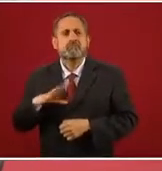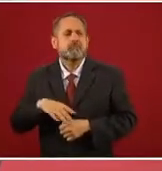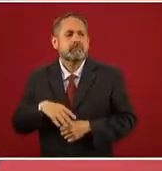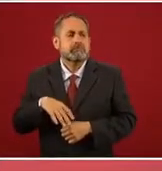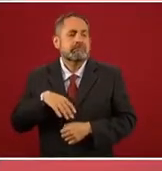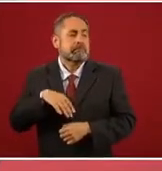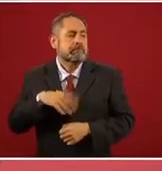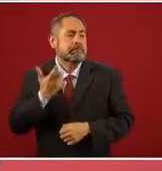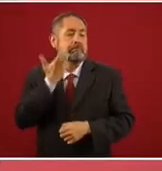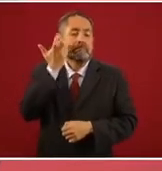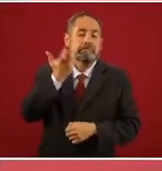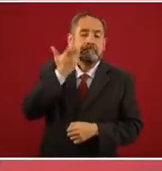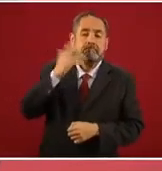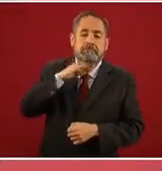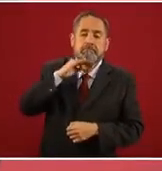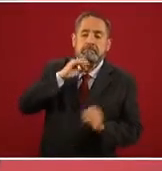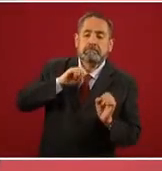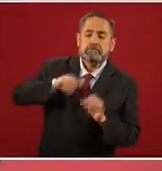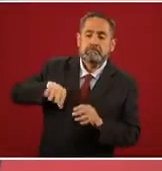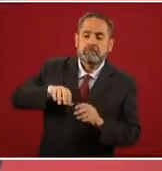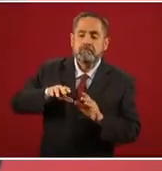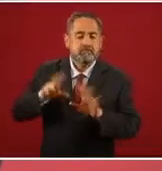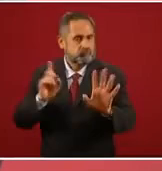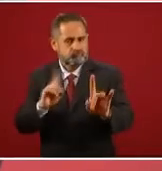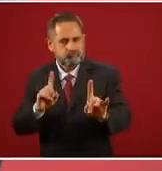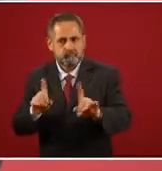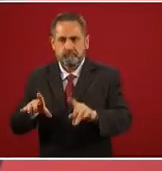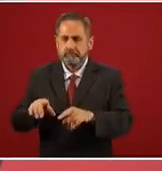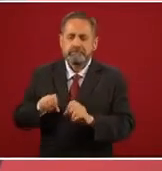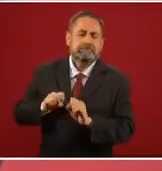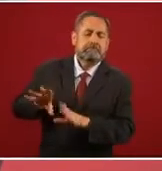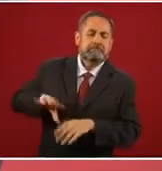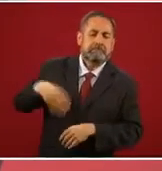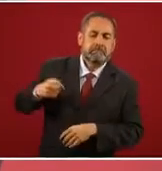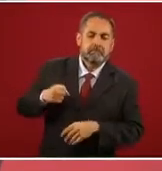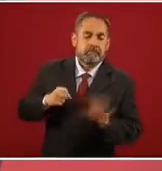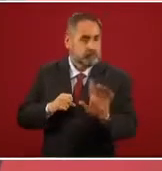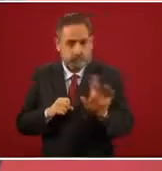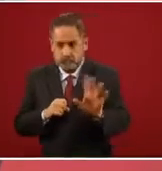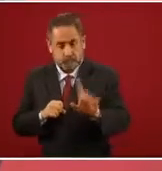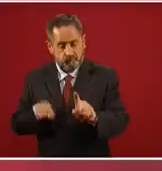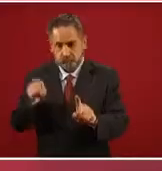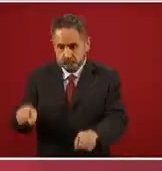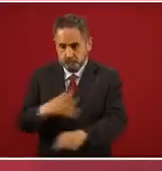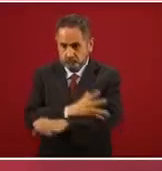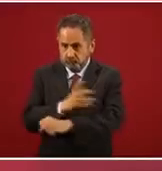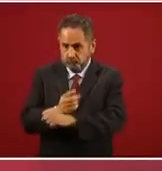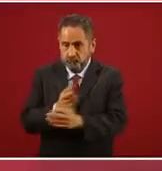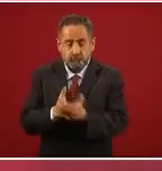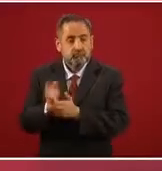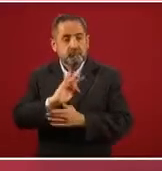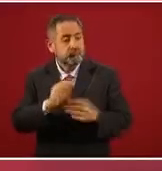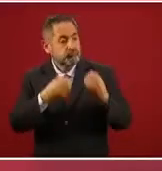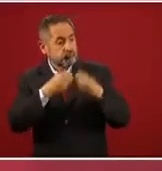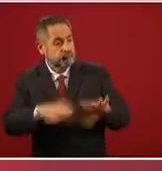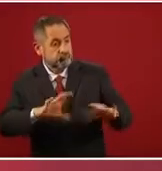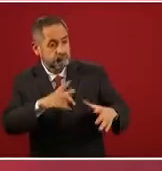permitir un abuso o algo que afecte a una